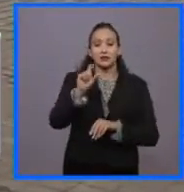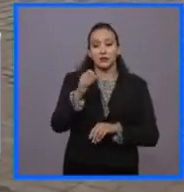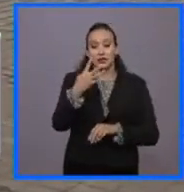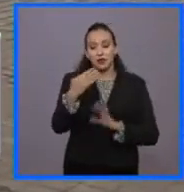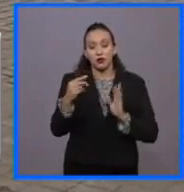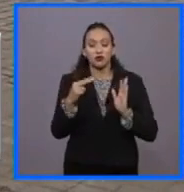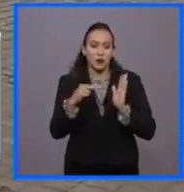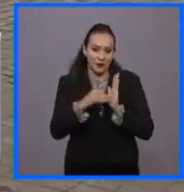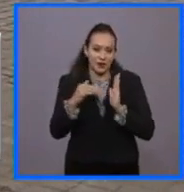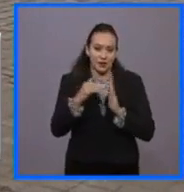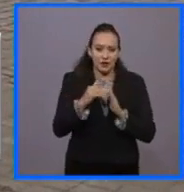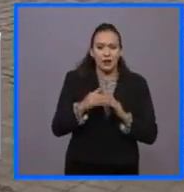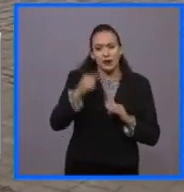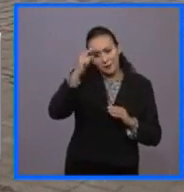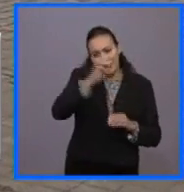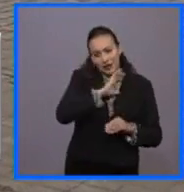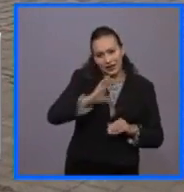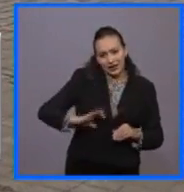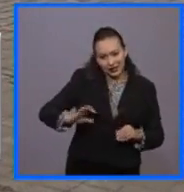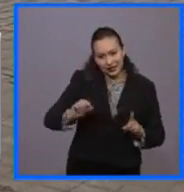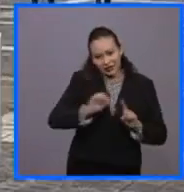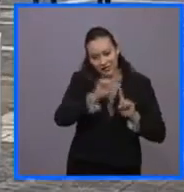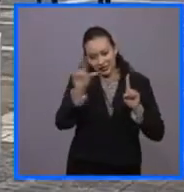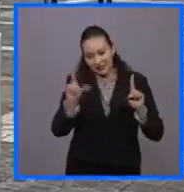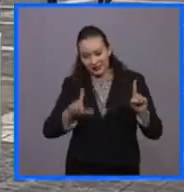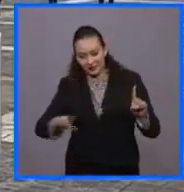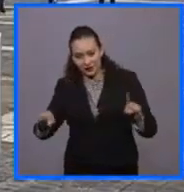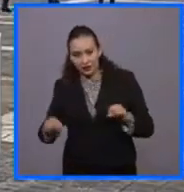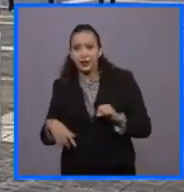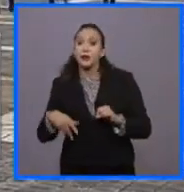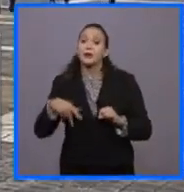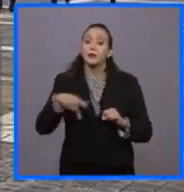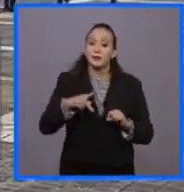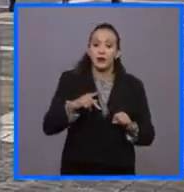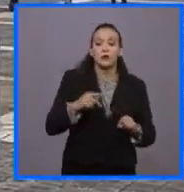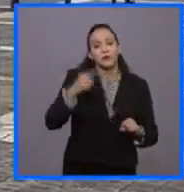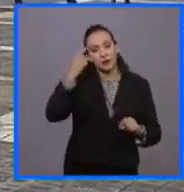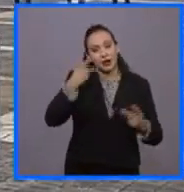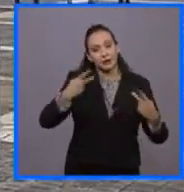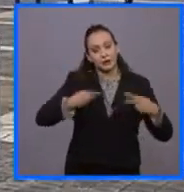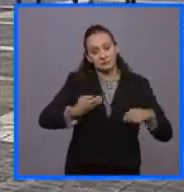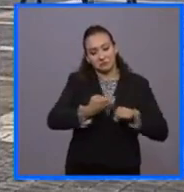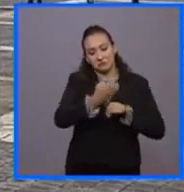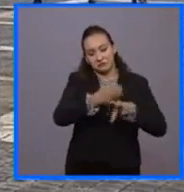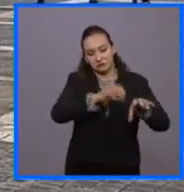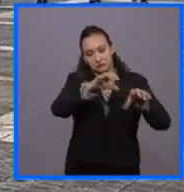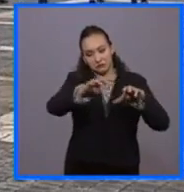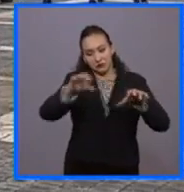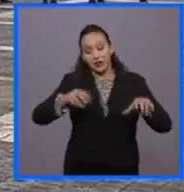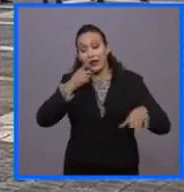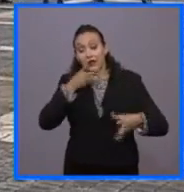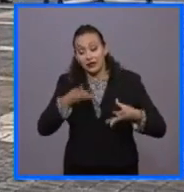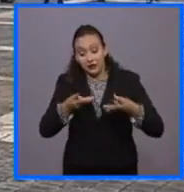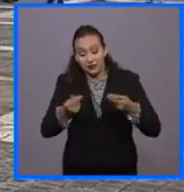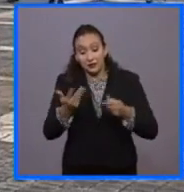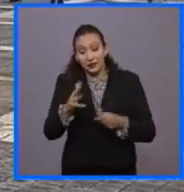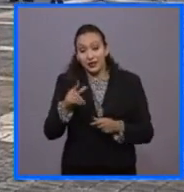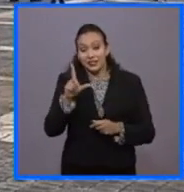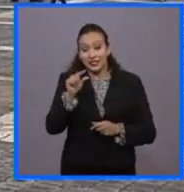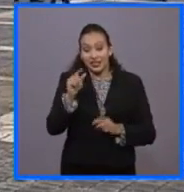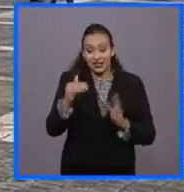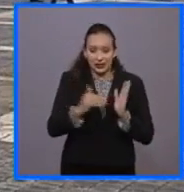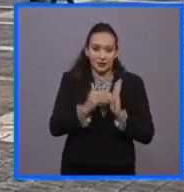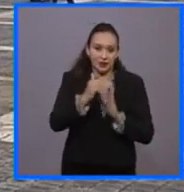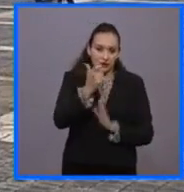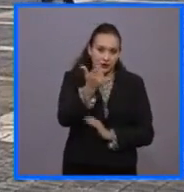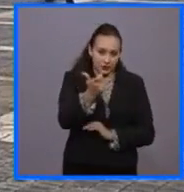corresponden a personas candidatas a nivel federal, mientras que las y los postulantes locales informaron egresos por cerca de 70 millones